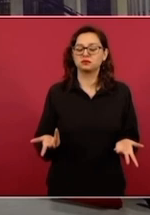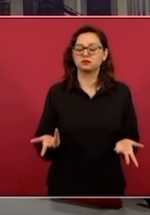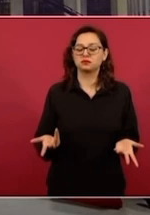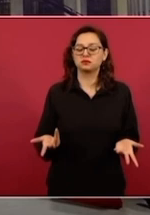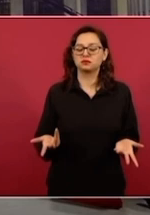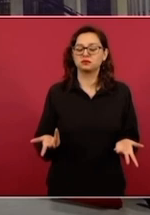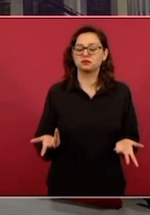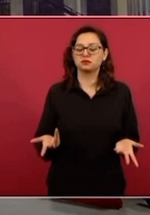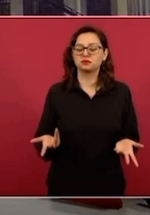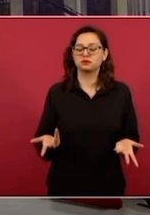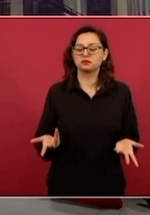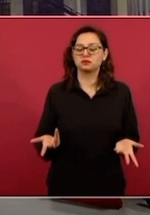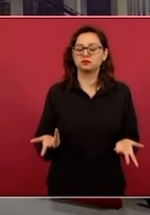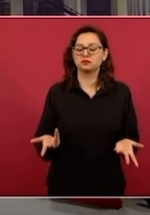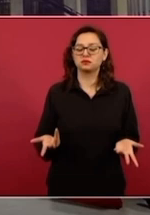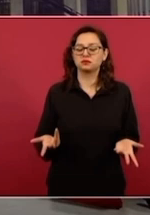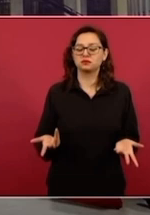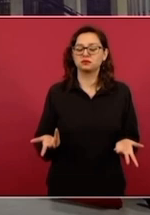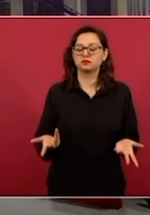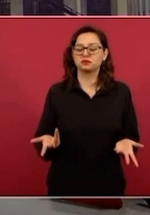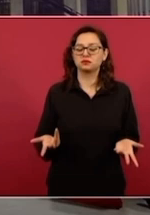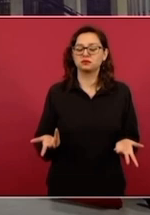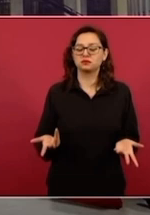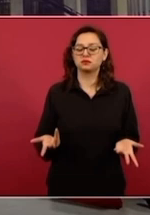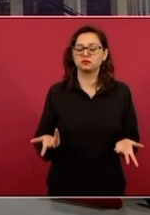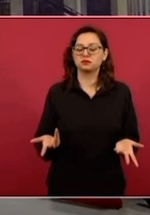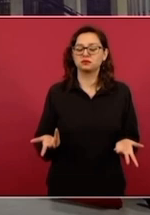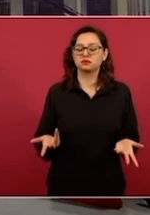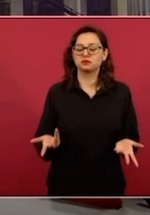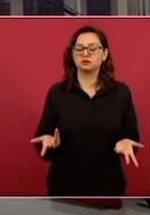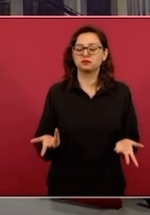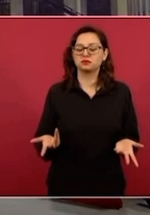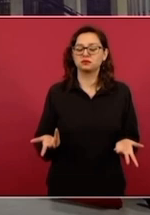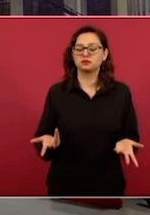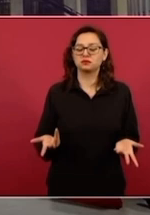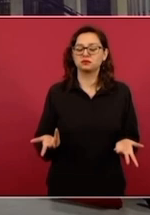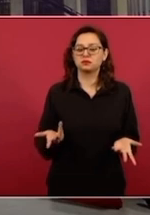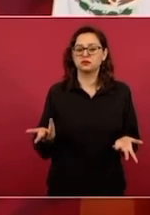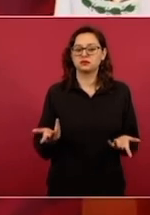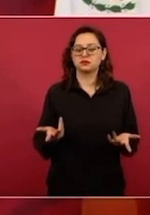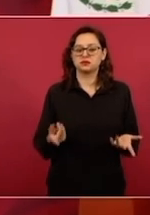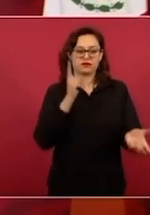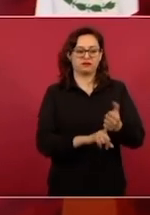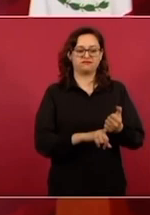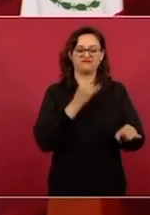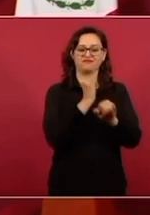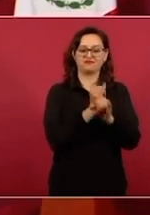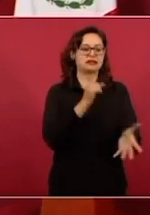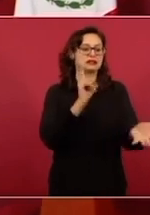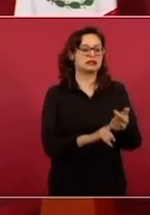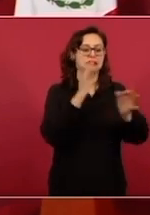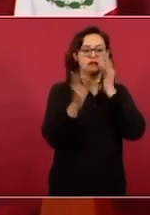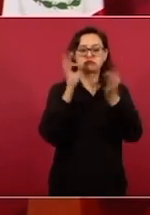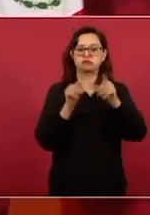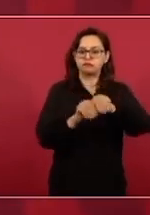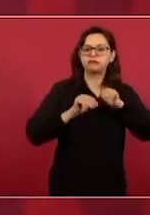salió desde palacio nacional de la famosa mañanera pues éste